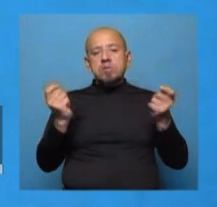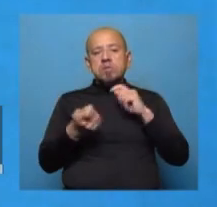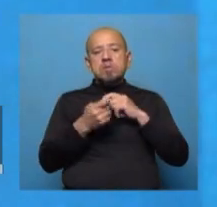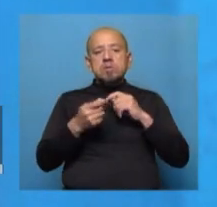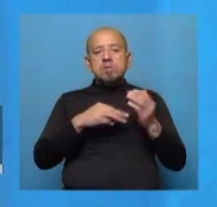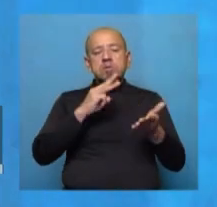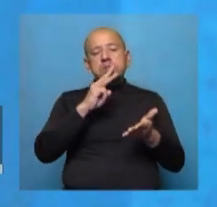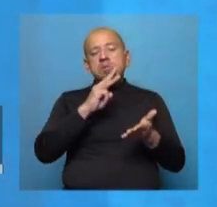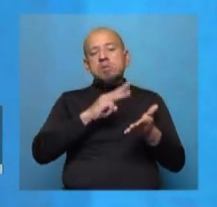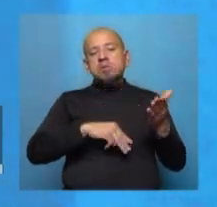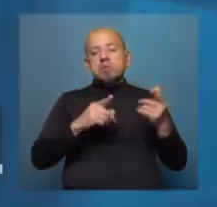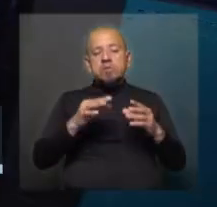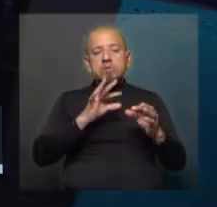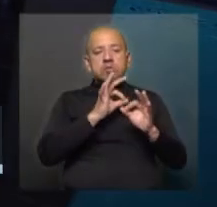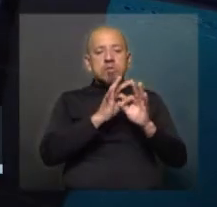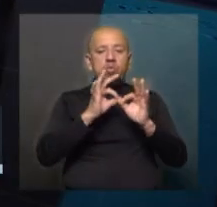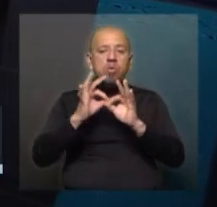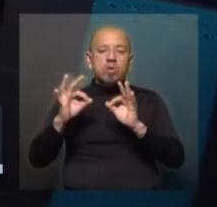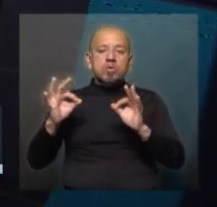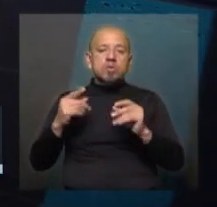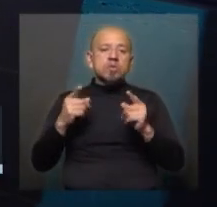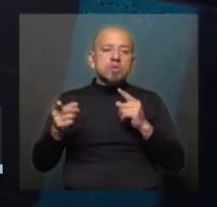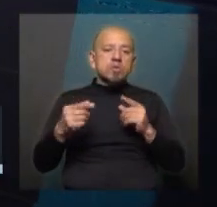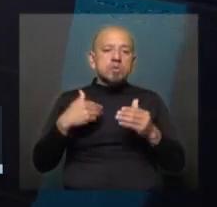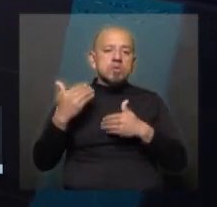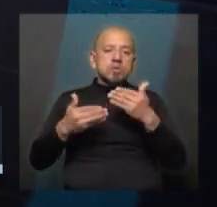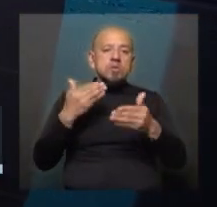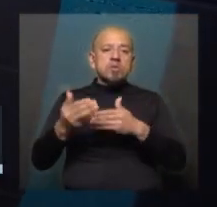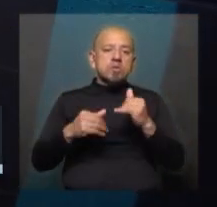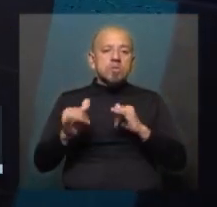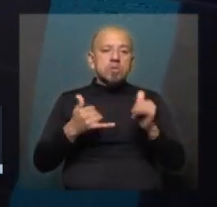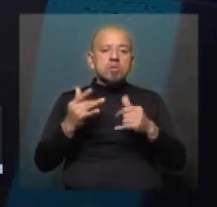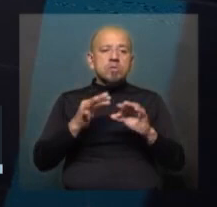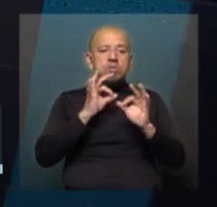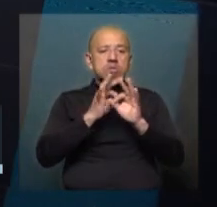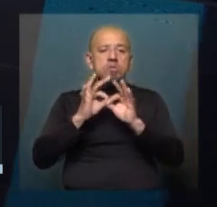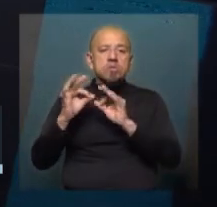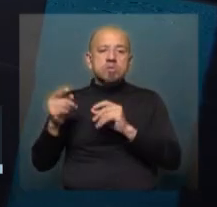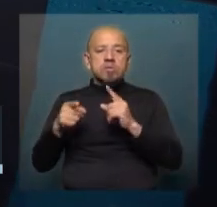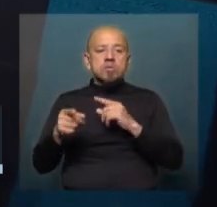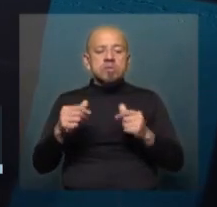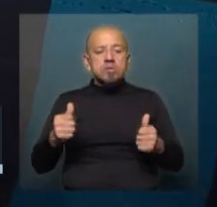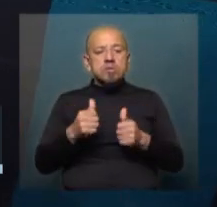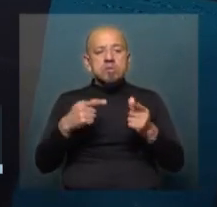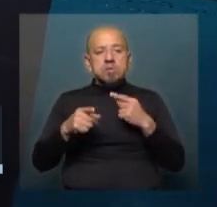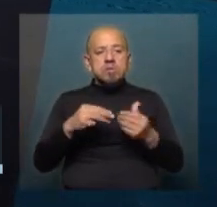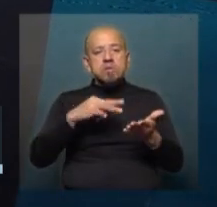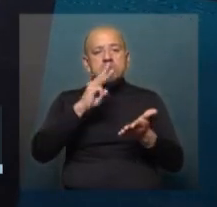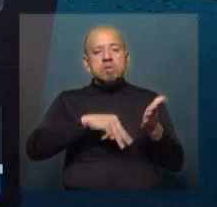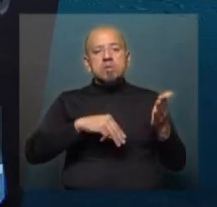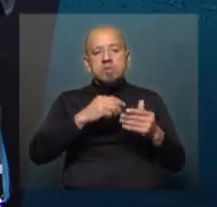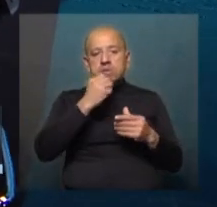la concepción y el desarrollo de los Juegos Olímpicos y de los grandes eventos Barcelona